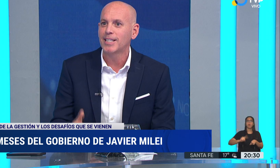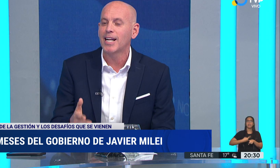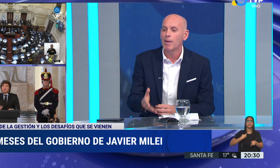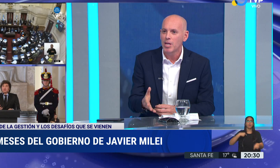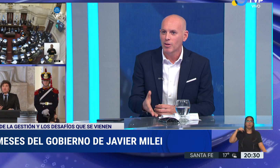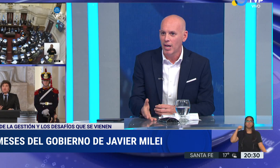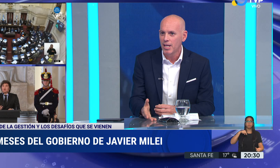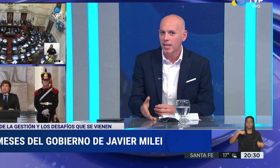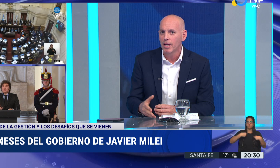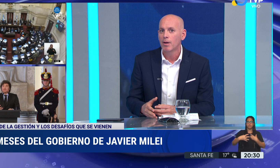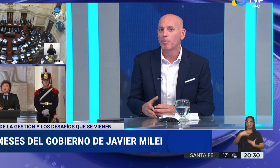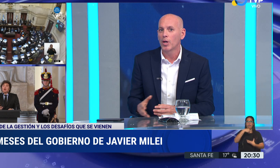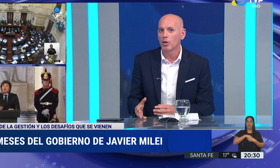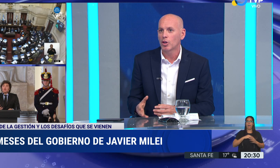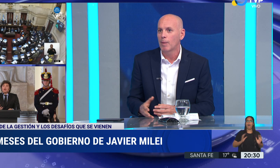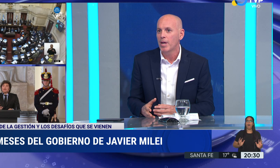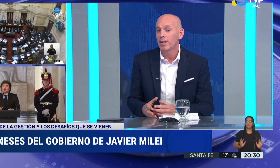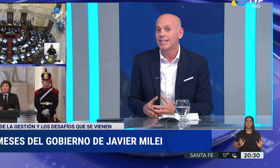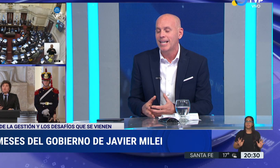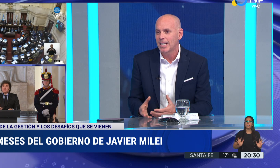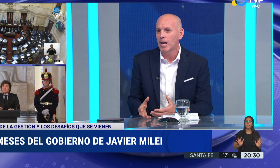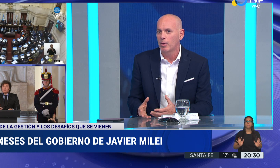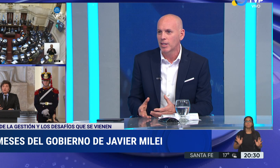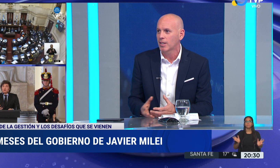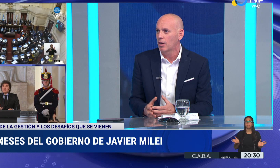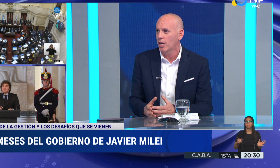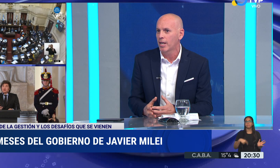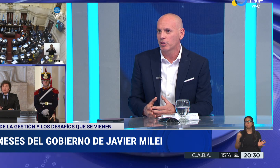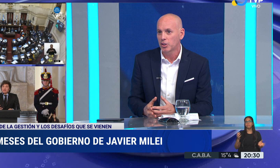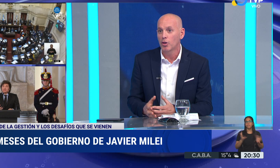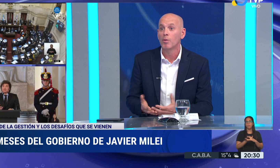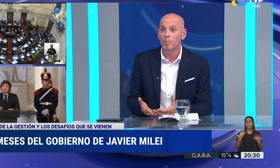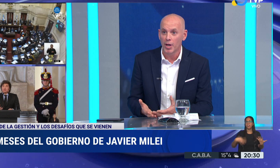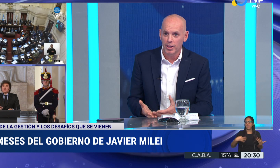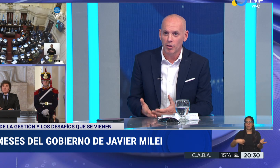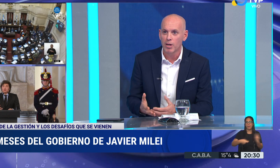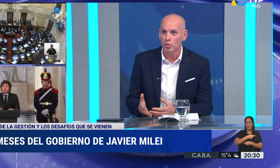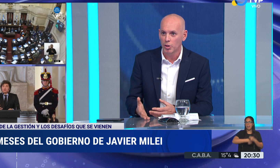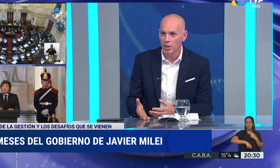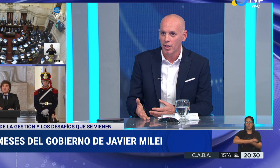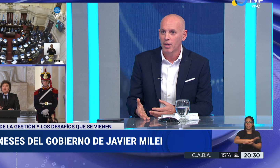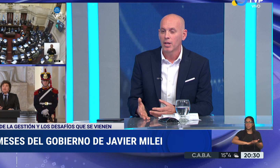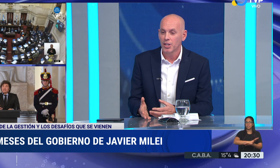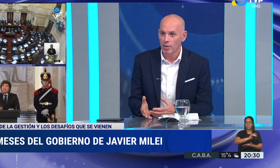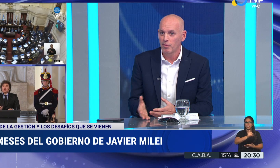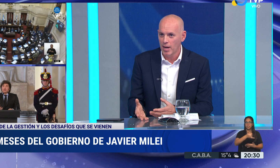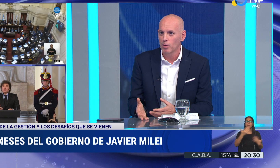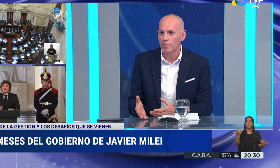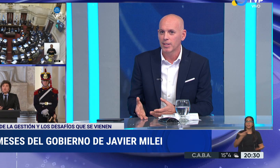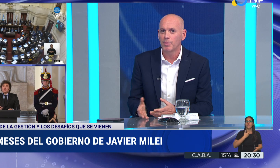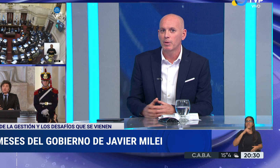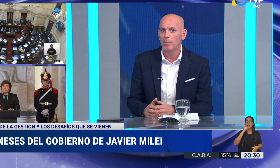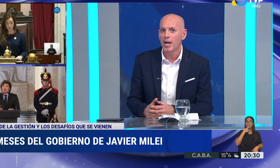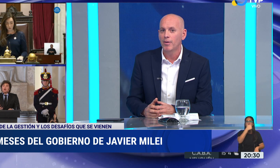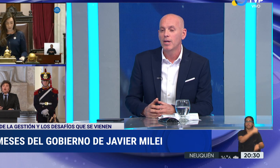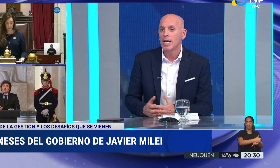que es el camino que elige. Por el otro también tiene que haber una cierta lógica de negociación. Por eso la inclusión de Guillermo Francos me